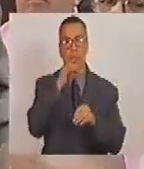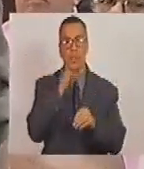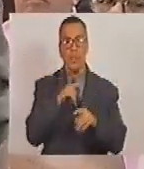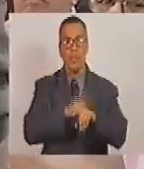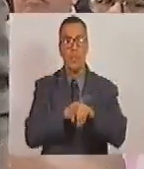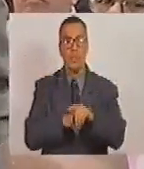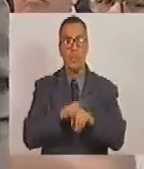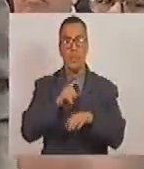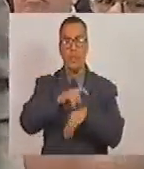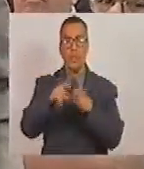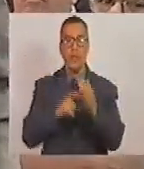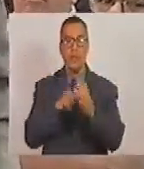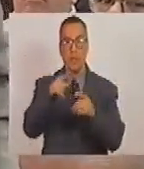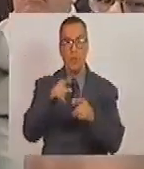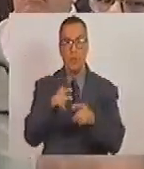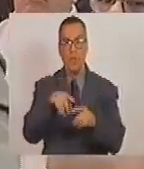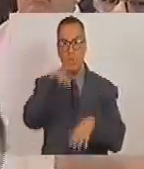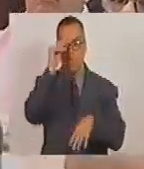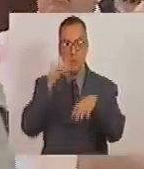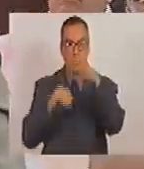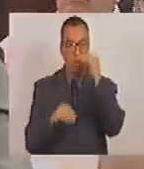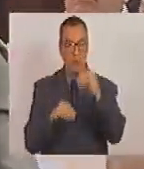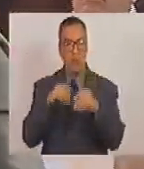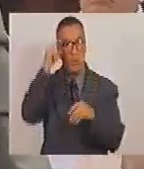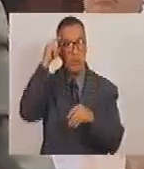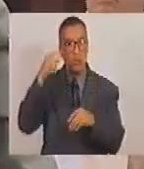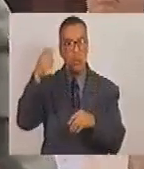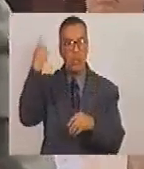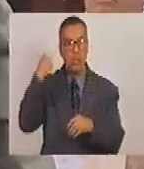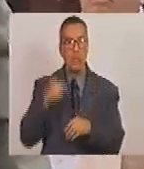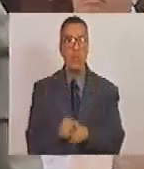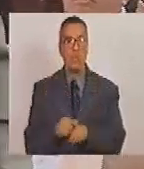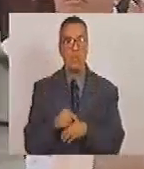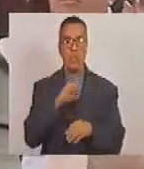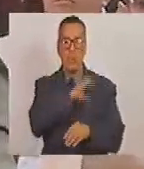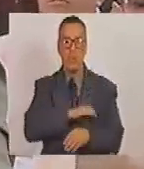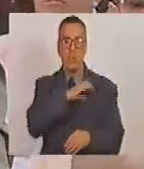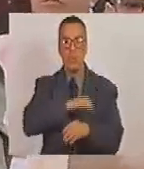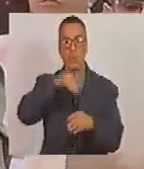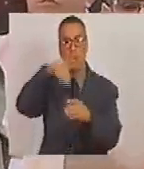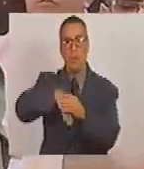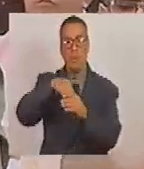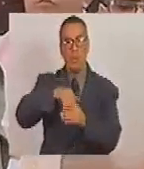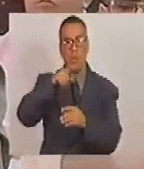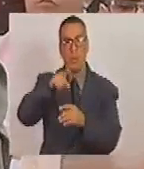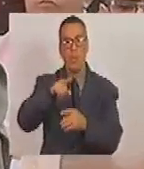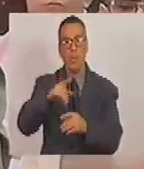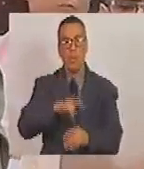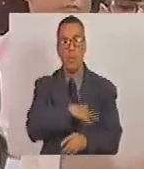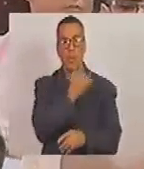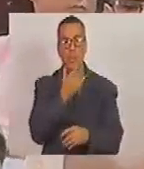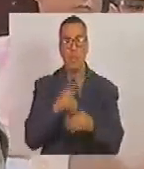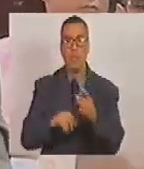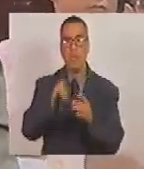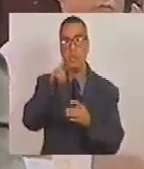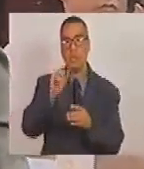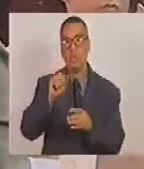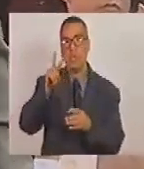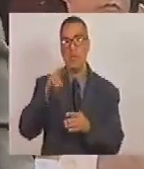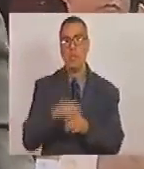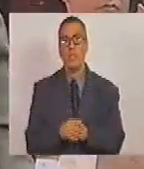estaba incompleta, esta vez la aprendí. Ayer la Comisión Electoral de la Universidad Central de